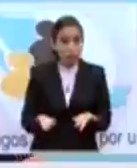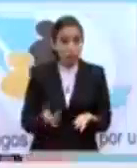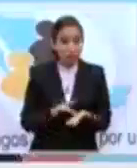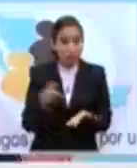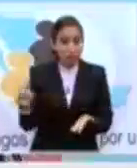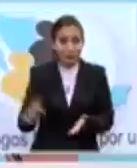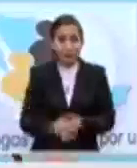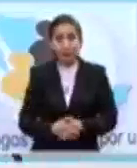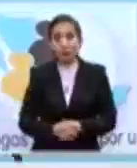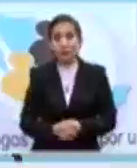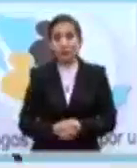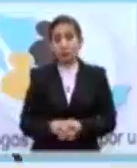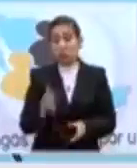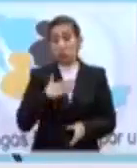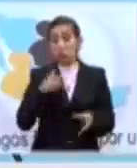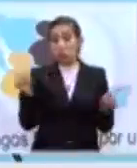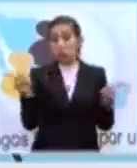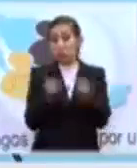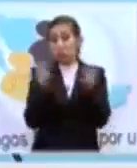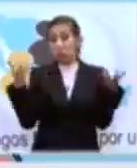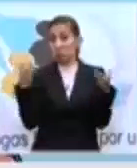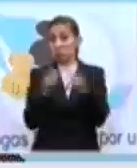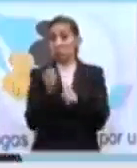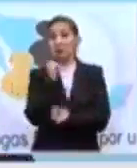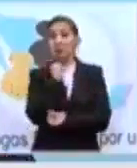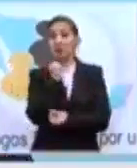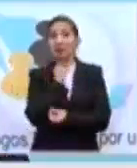Gracias. Pues muy buen resumen, senador.